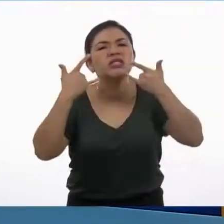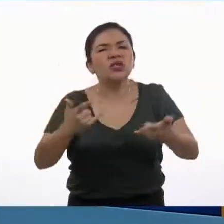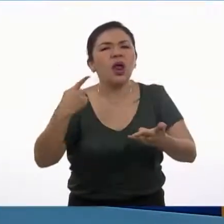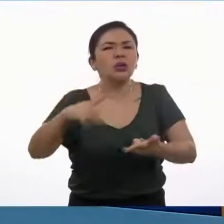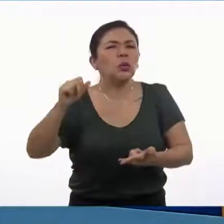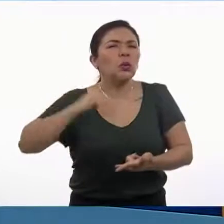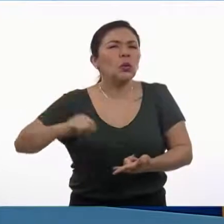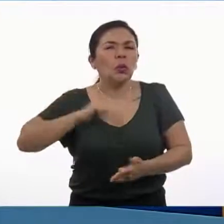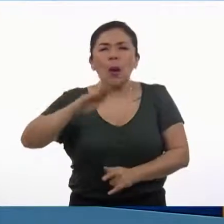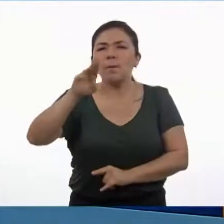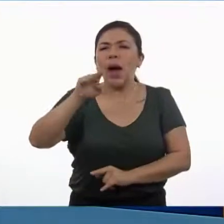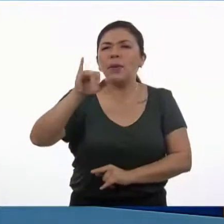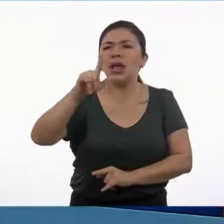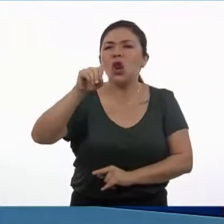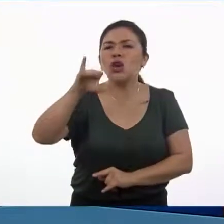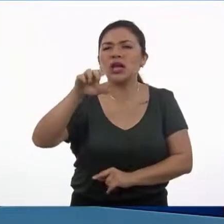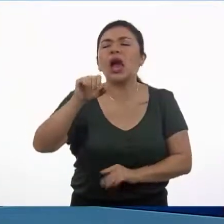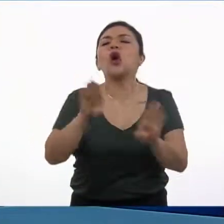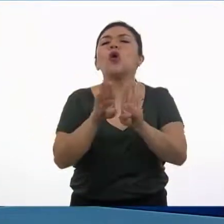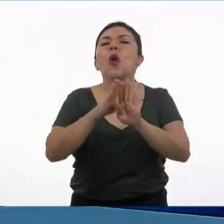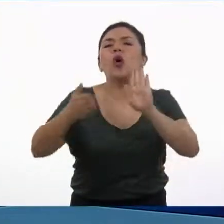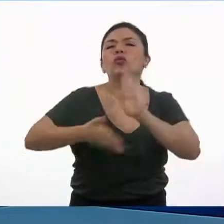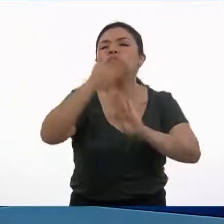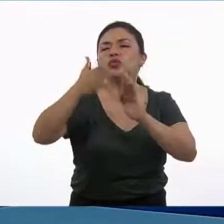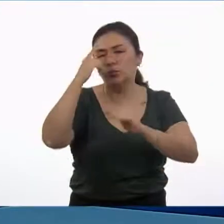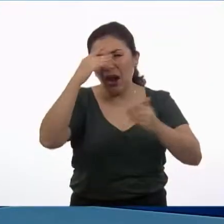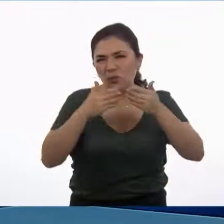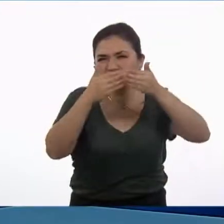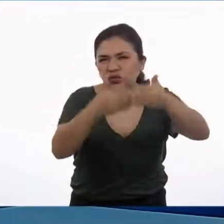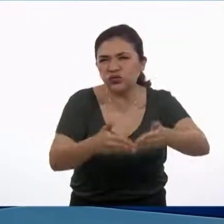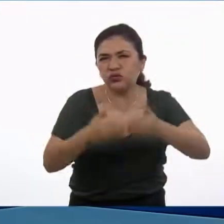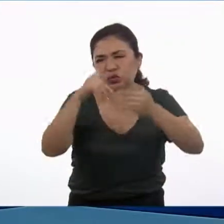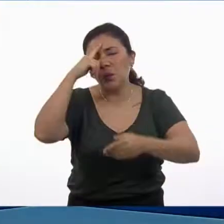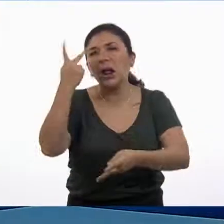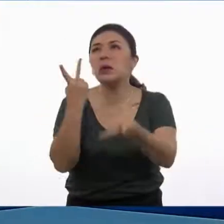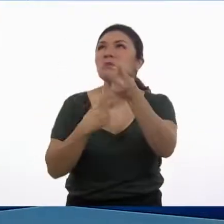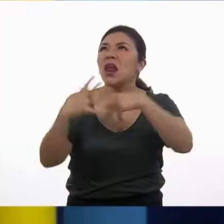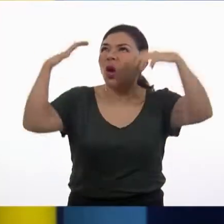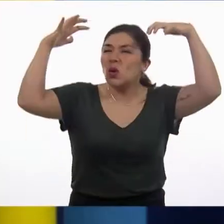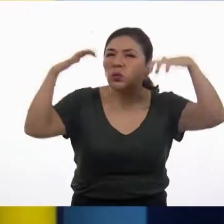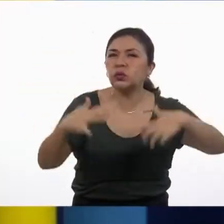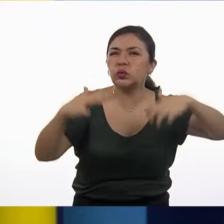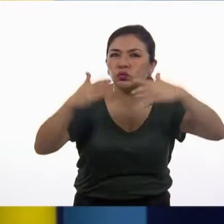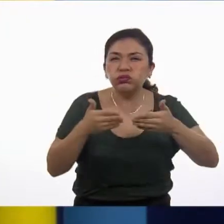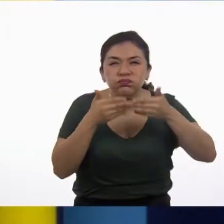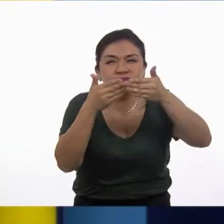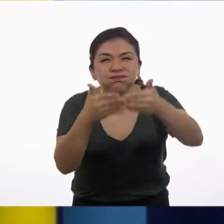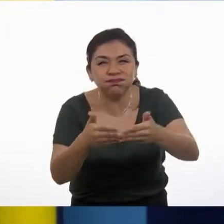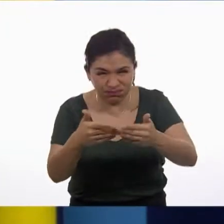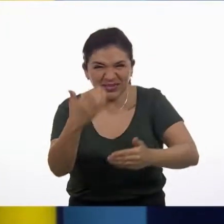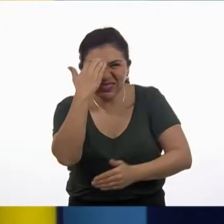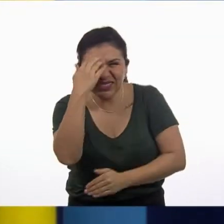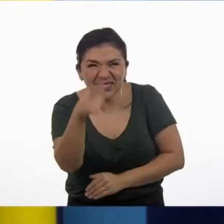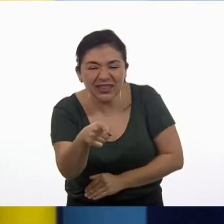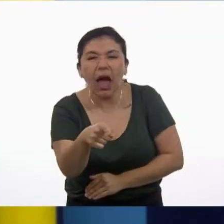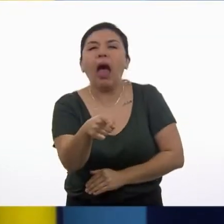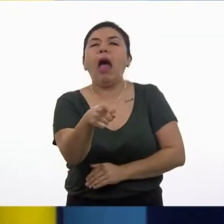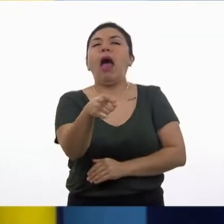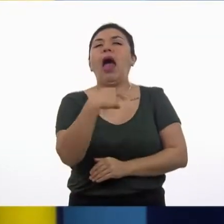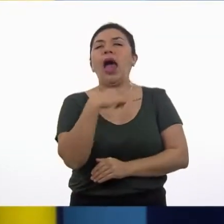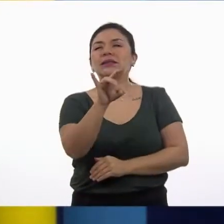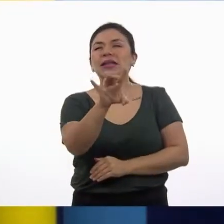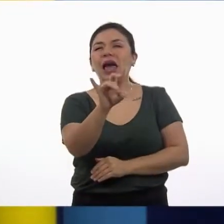babilónicas, como la de la construcción del arca para sobrevivir a un diluvio. ¿Te suena? Totalmente. Como que ya he